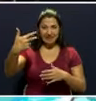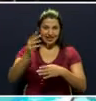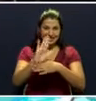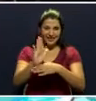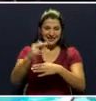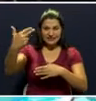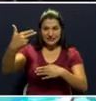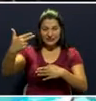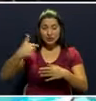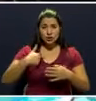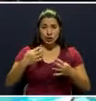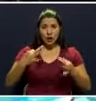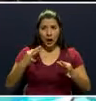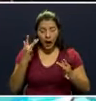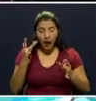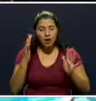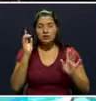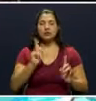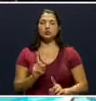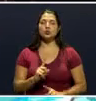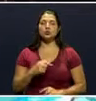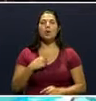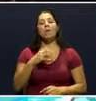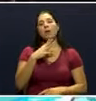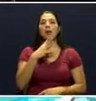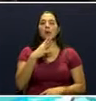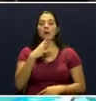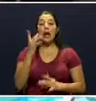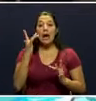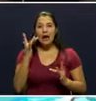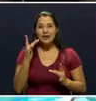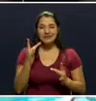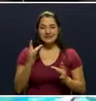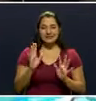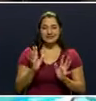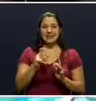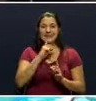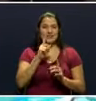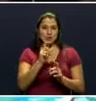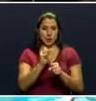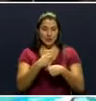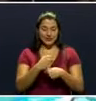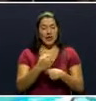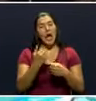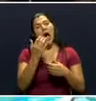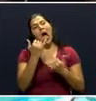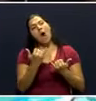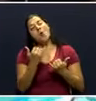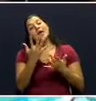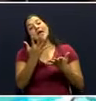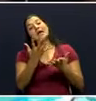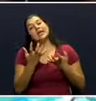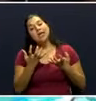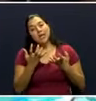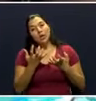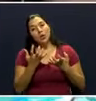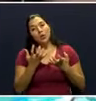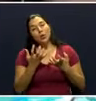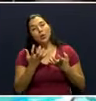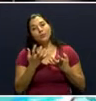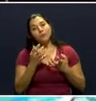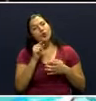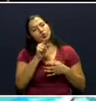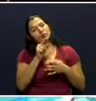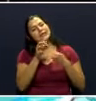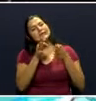Y estoy consciente de que no debo hacerlo. Hay un concepto, doctora Guzmán, que me gustaría que le dediquemos un